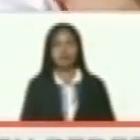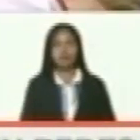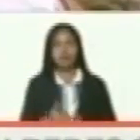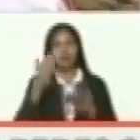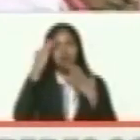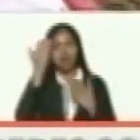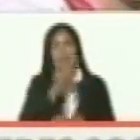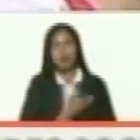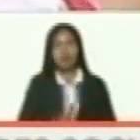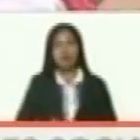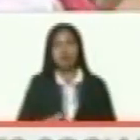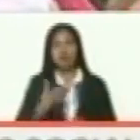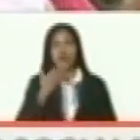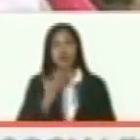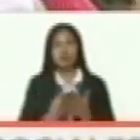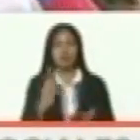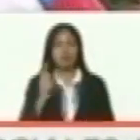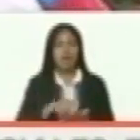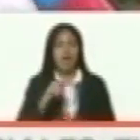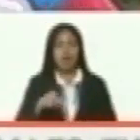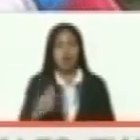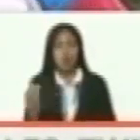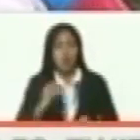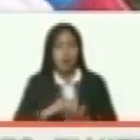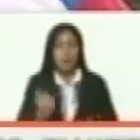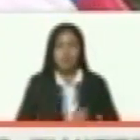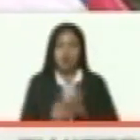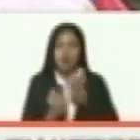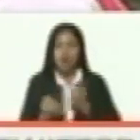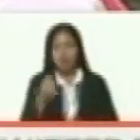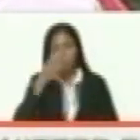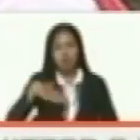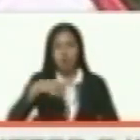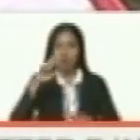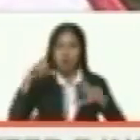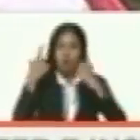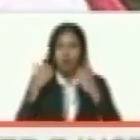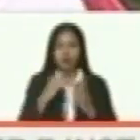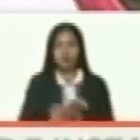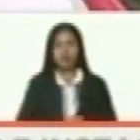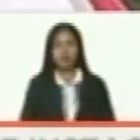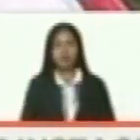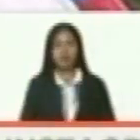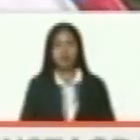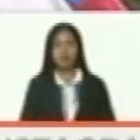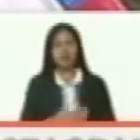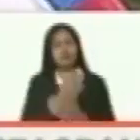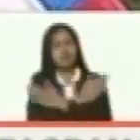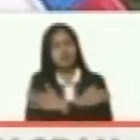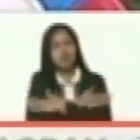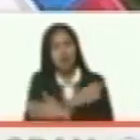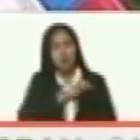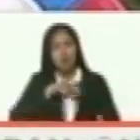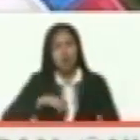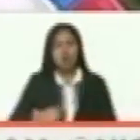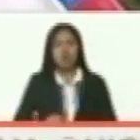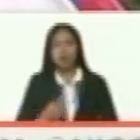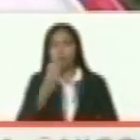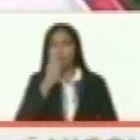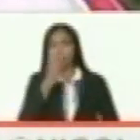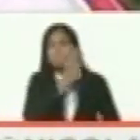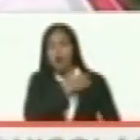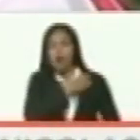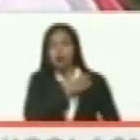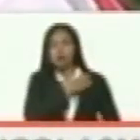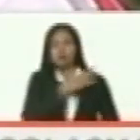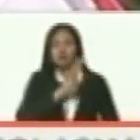Saludos, presidente, agradecerle su presencia hoy acá una vez más apoyando al pueblo de La Guaira y felicitar a nuestro general Jorge Luis García